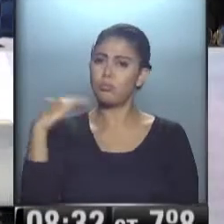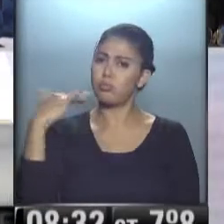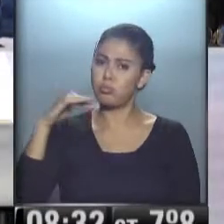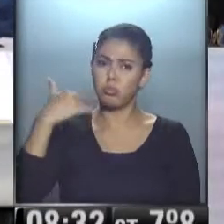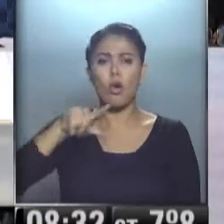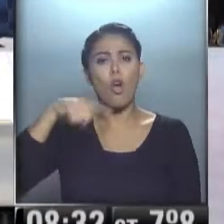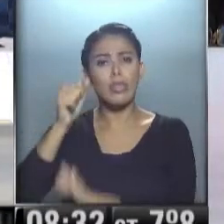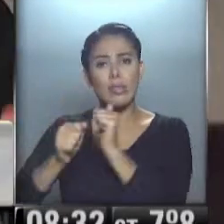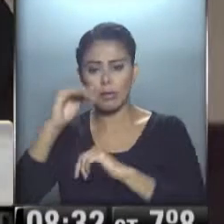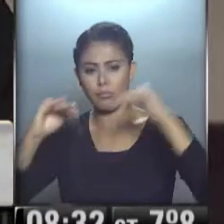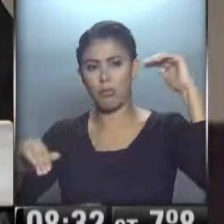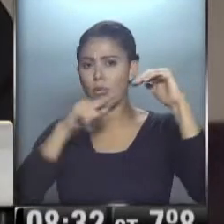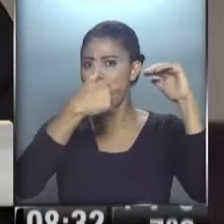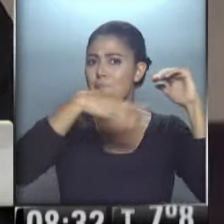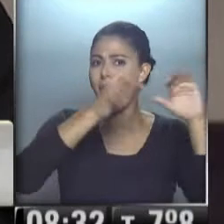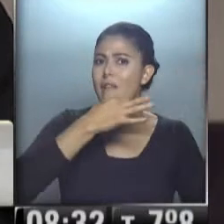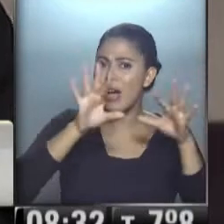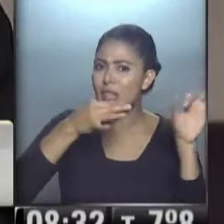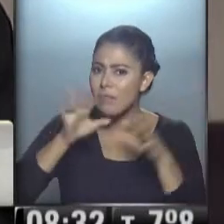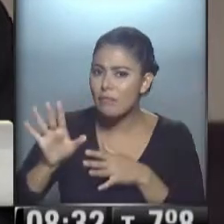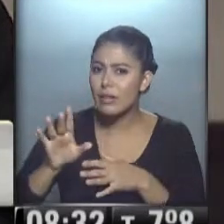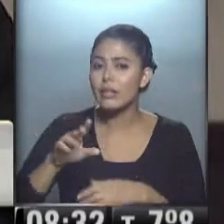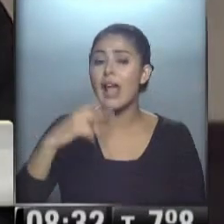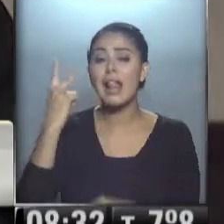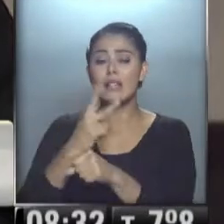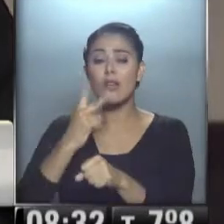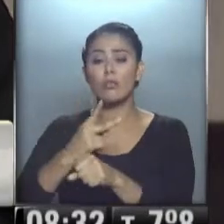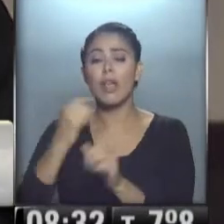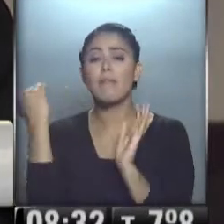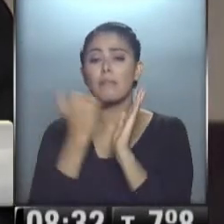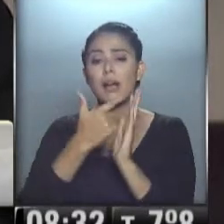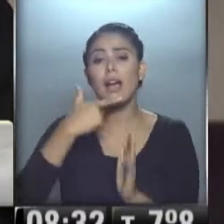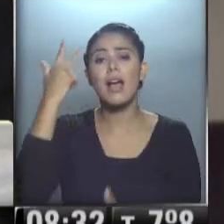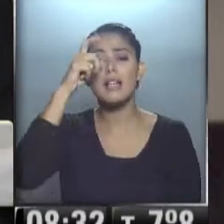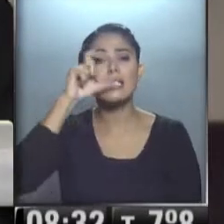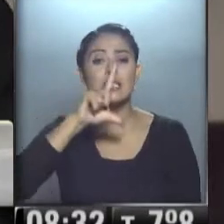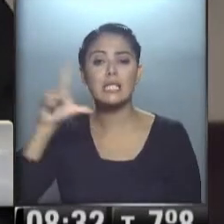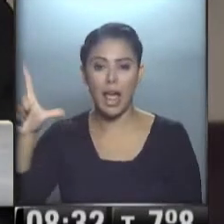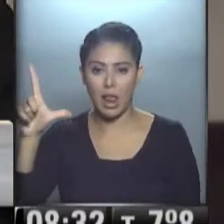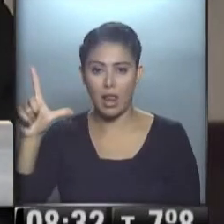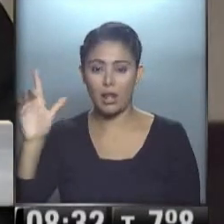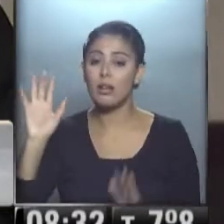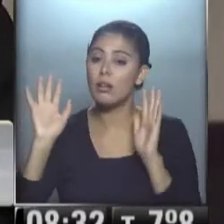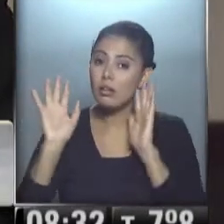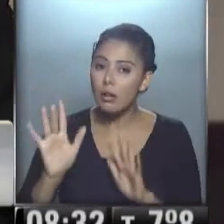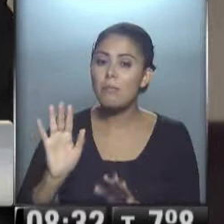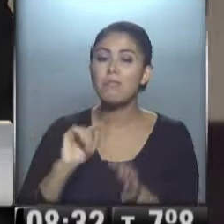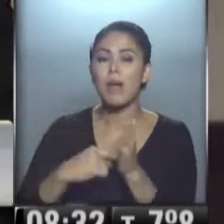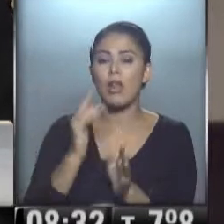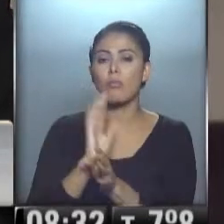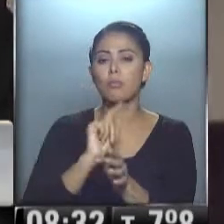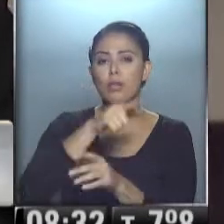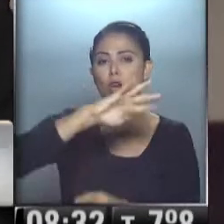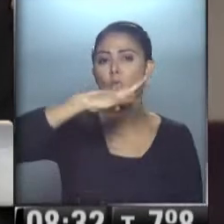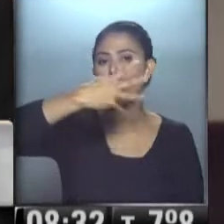él fue la que más vendió la segunda en venta hace se le está prácticamente en la cuarta parte de lo que vende y